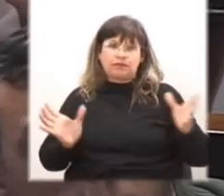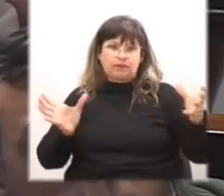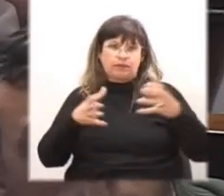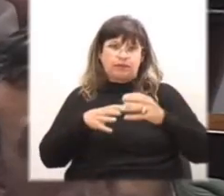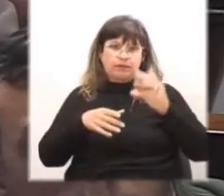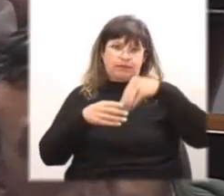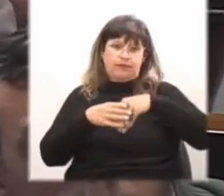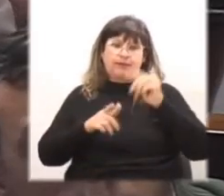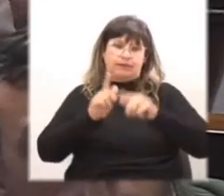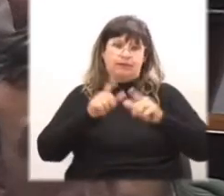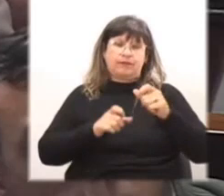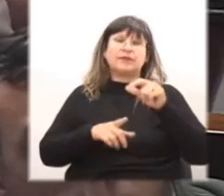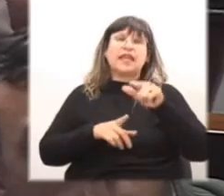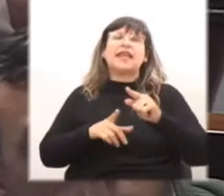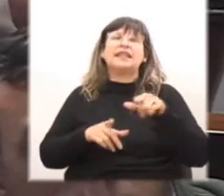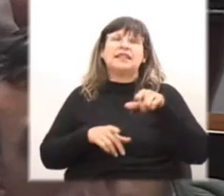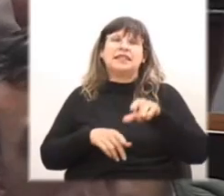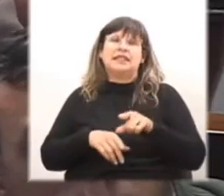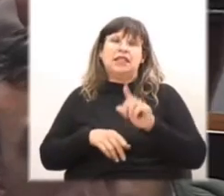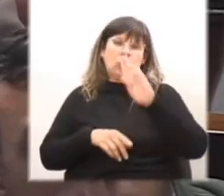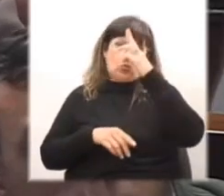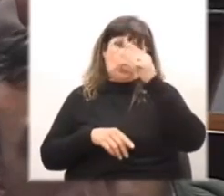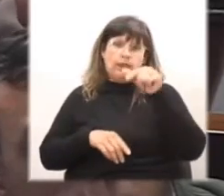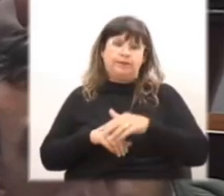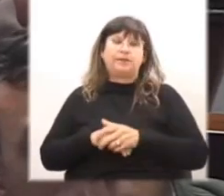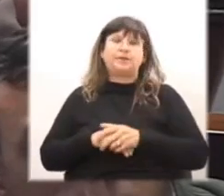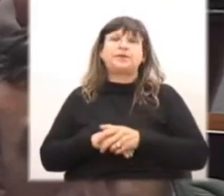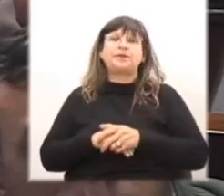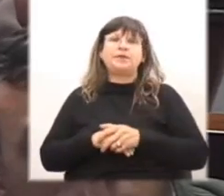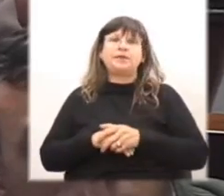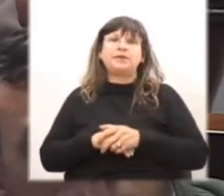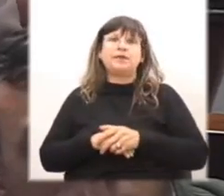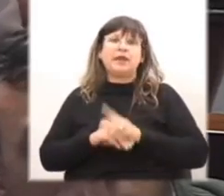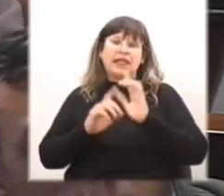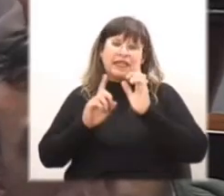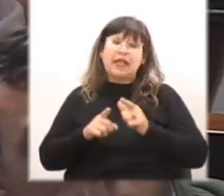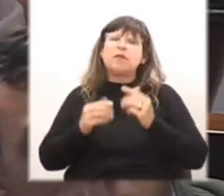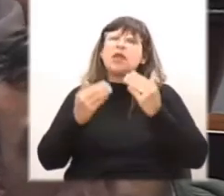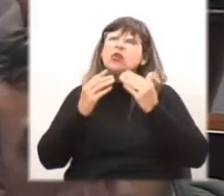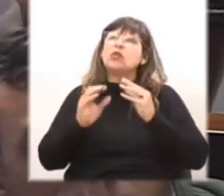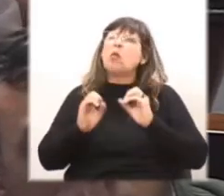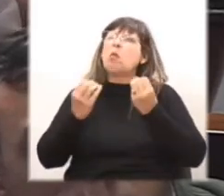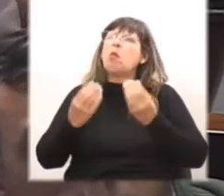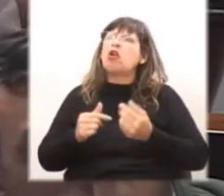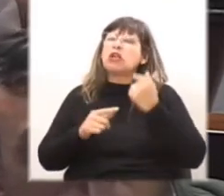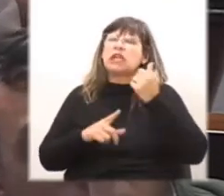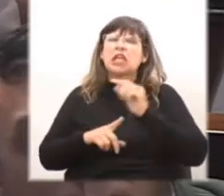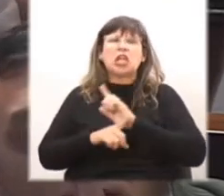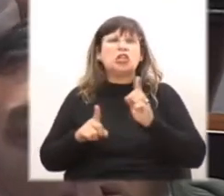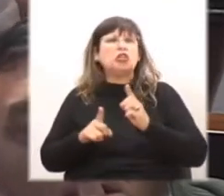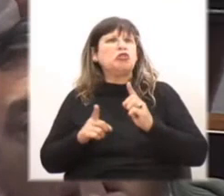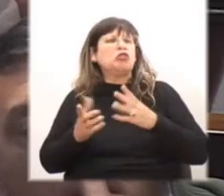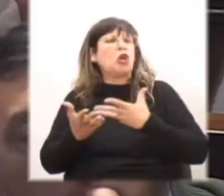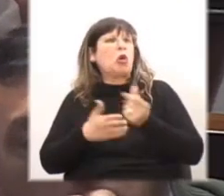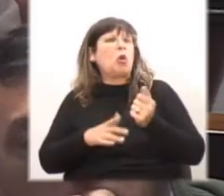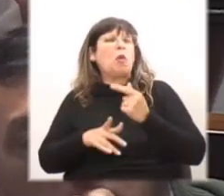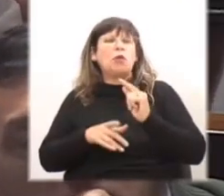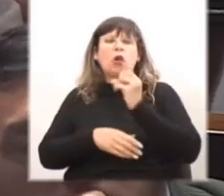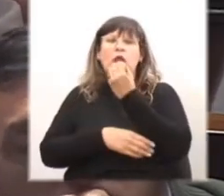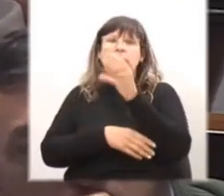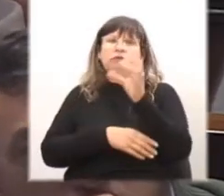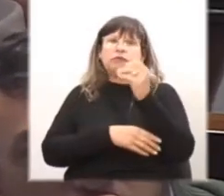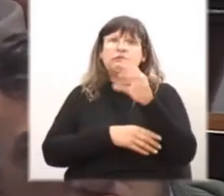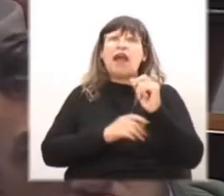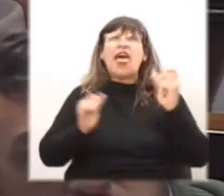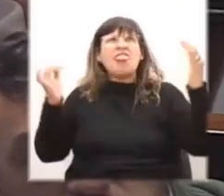de Uruguay ante CTM. También consultar por qué razón se dejó sin efecto la compra del radar climatológico